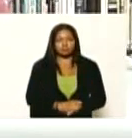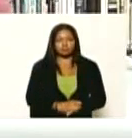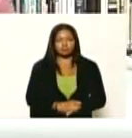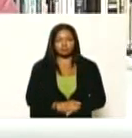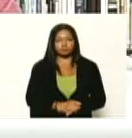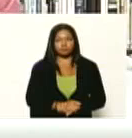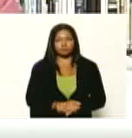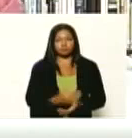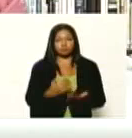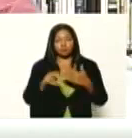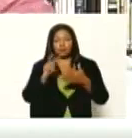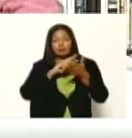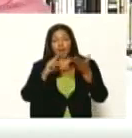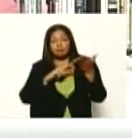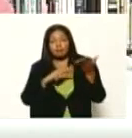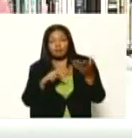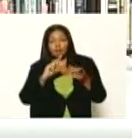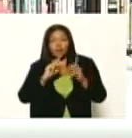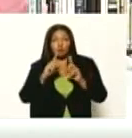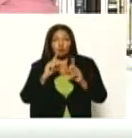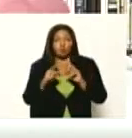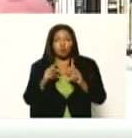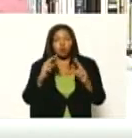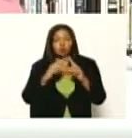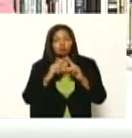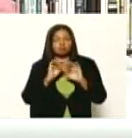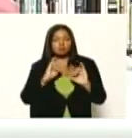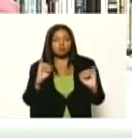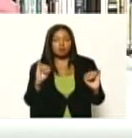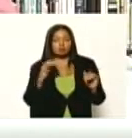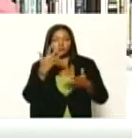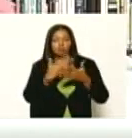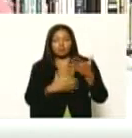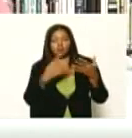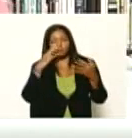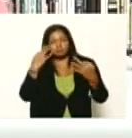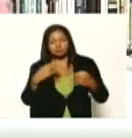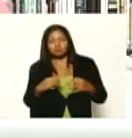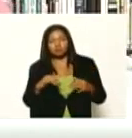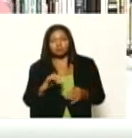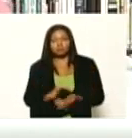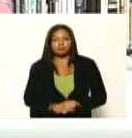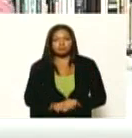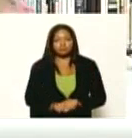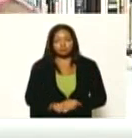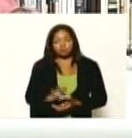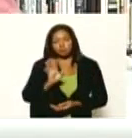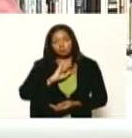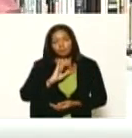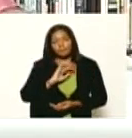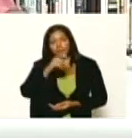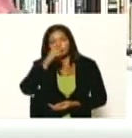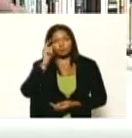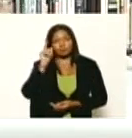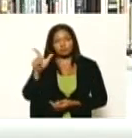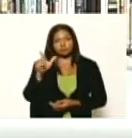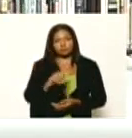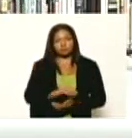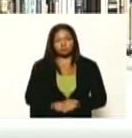Voy a leerlos, aunque ustedes, algunos los han conocido ya por la página web del Partido Socialista Unido de